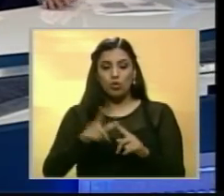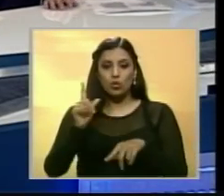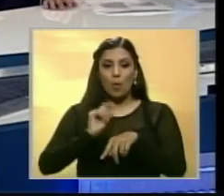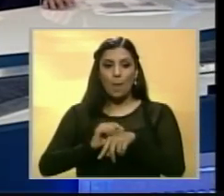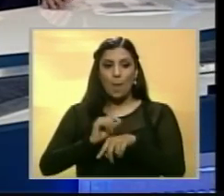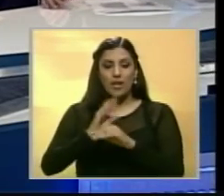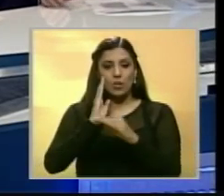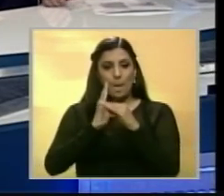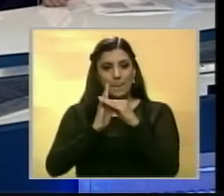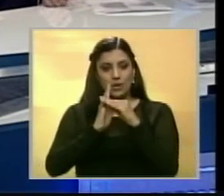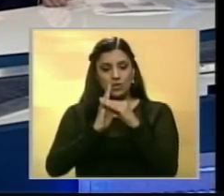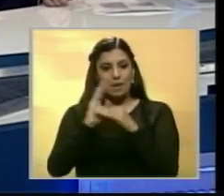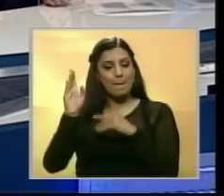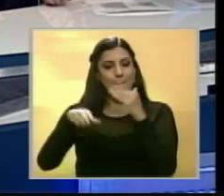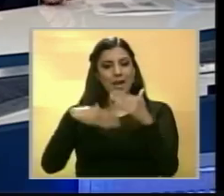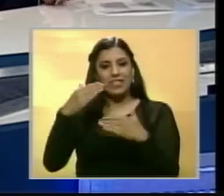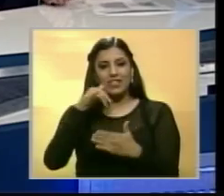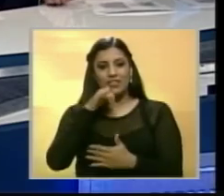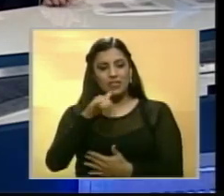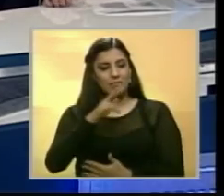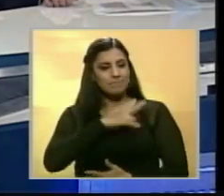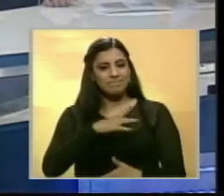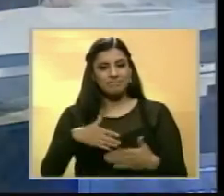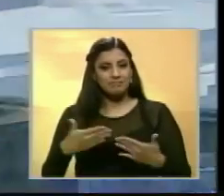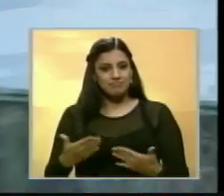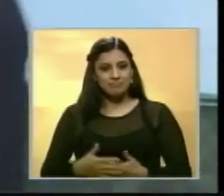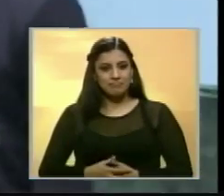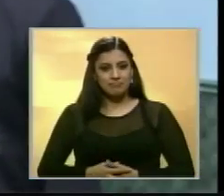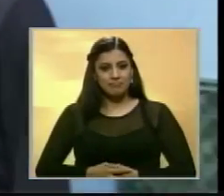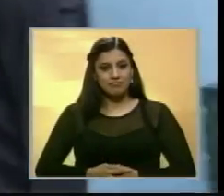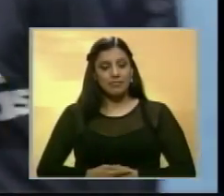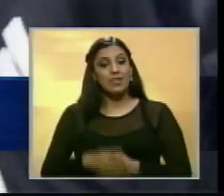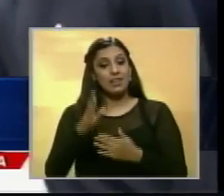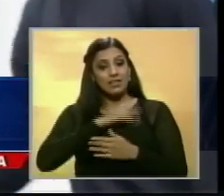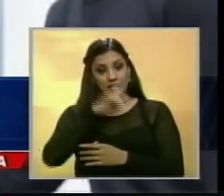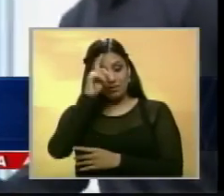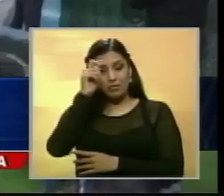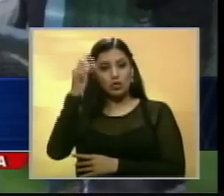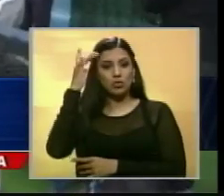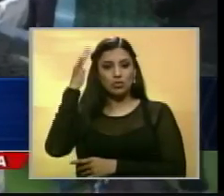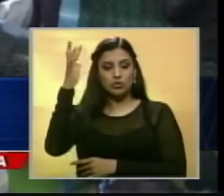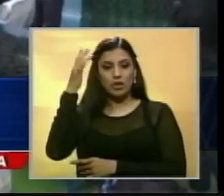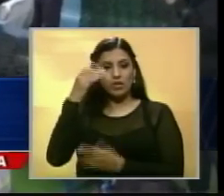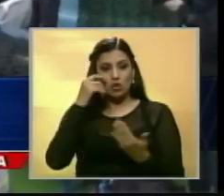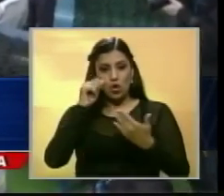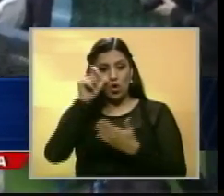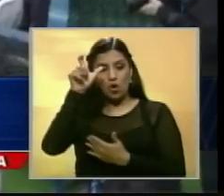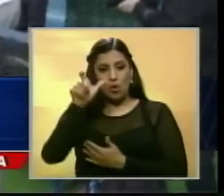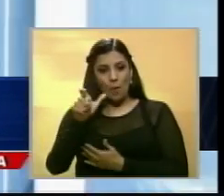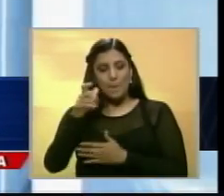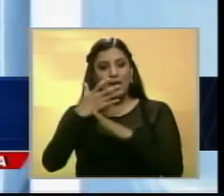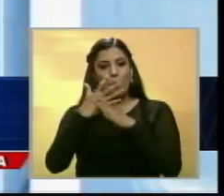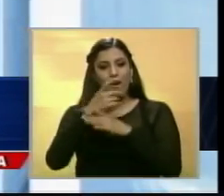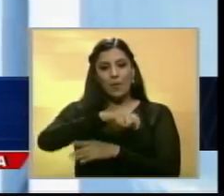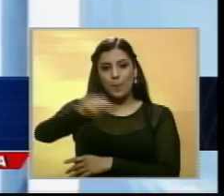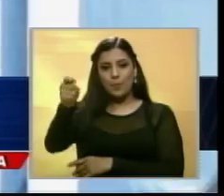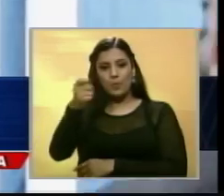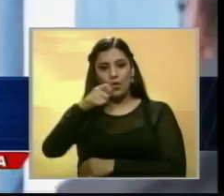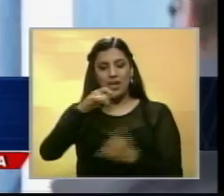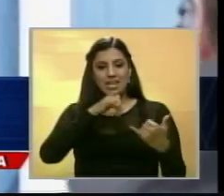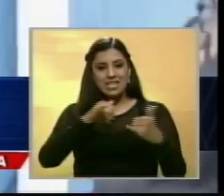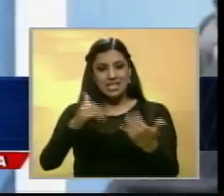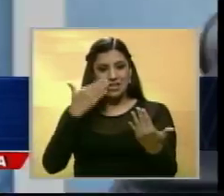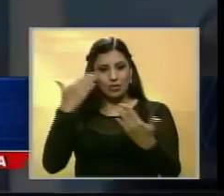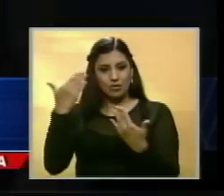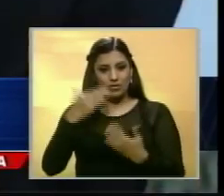momento de hacer una pausa. Más adelante en su Noticiero Venevisión. Cumplió su sueño. Andy Murray jugó tenis con el hijo de